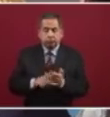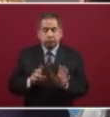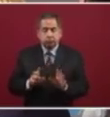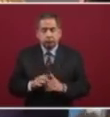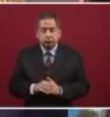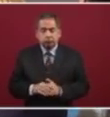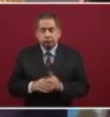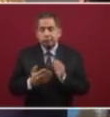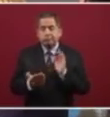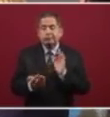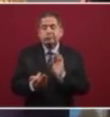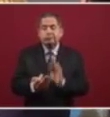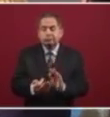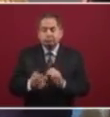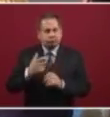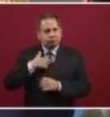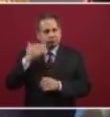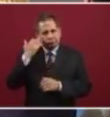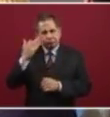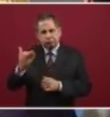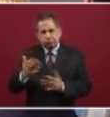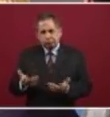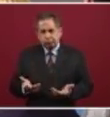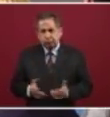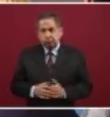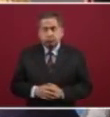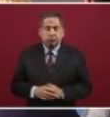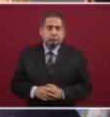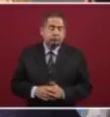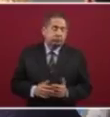Pero ya son las, no sé si haya periodo. Bueno, si